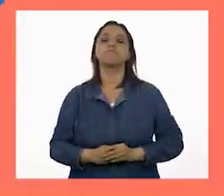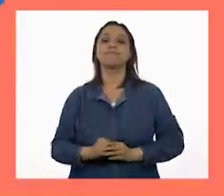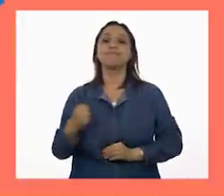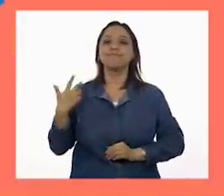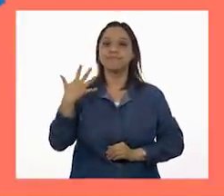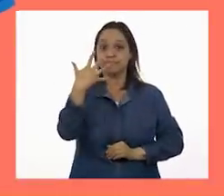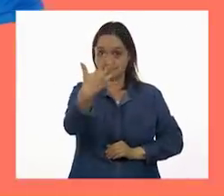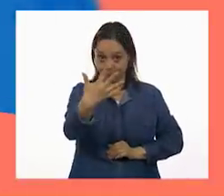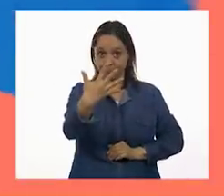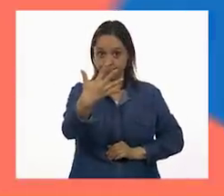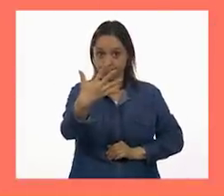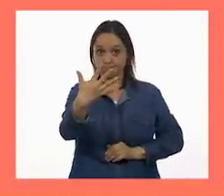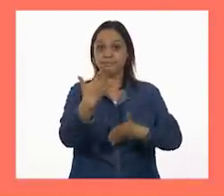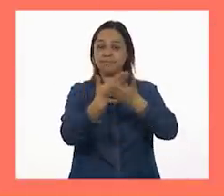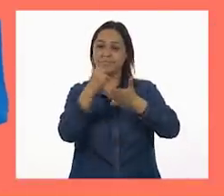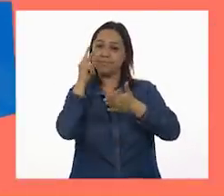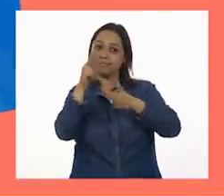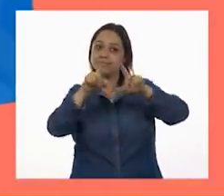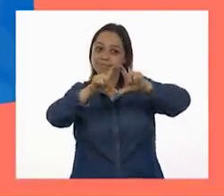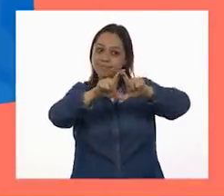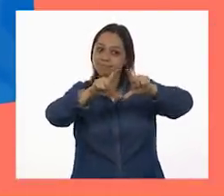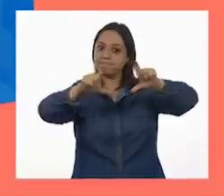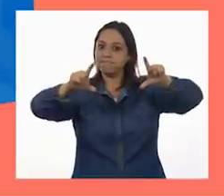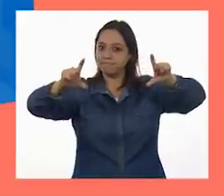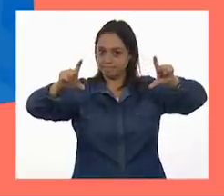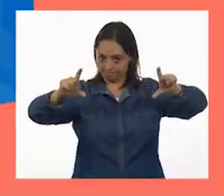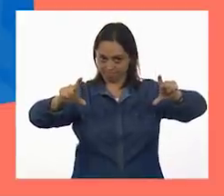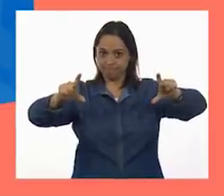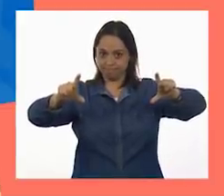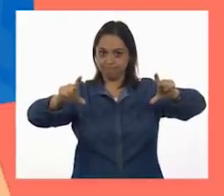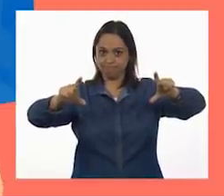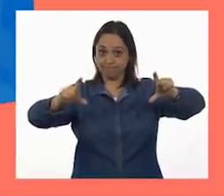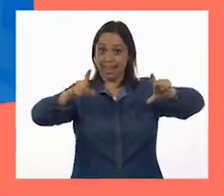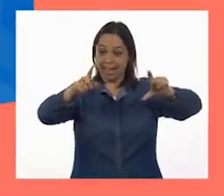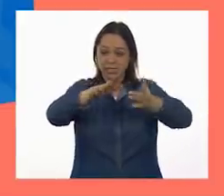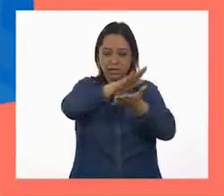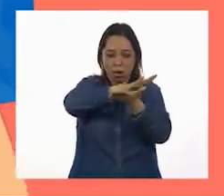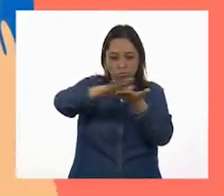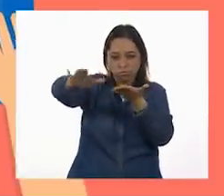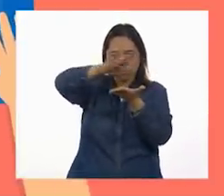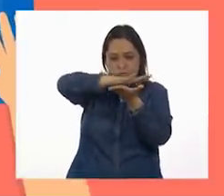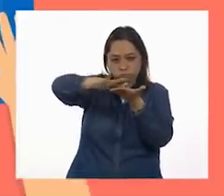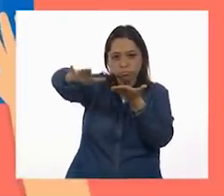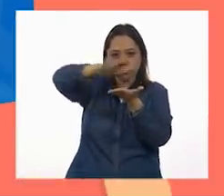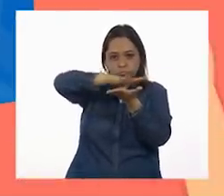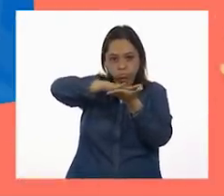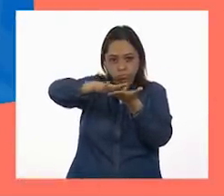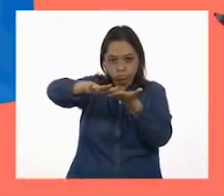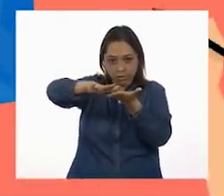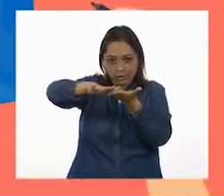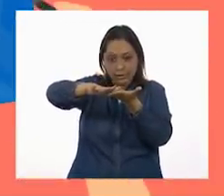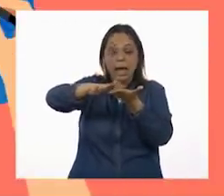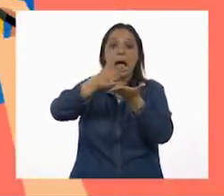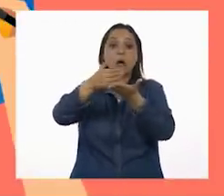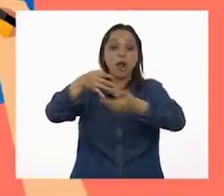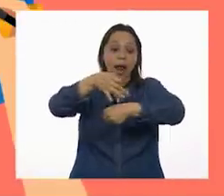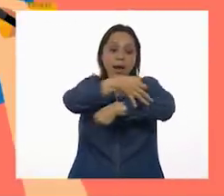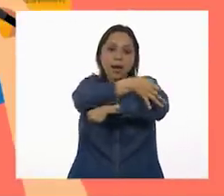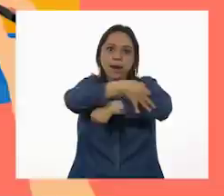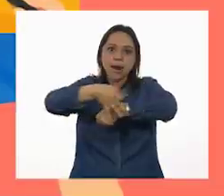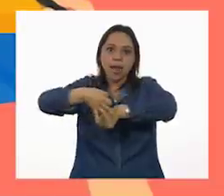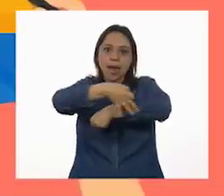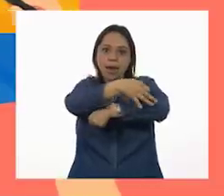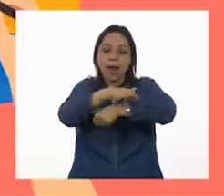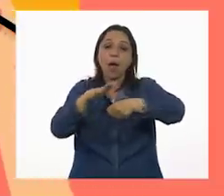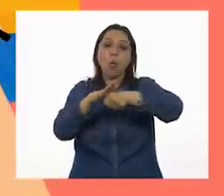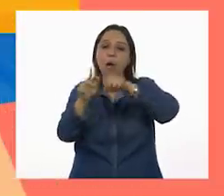5. Ahora tenemos un pequeño pedazo de playera. Estira a lo ancho y con ayuda de la regla, mide y marca con